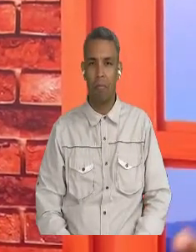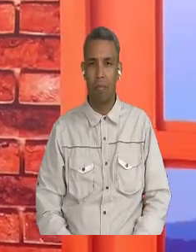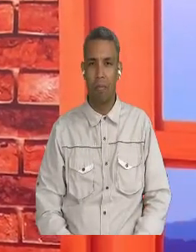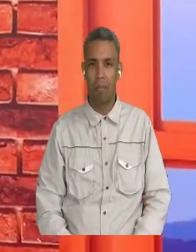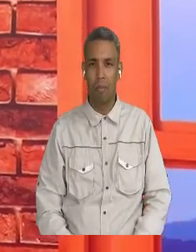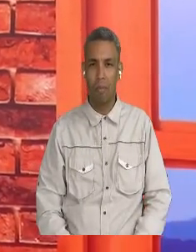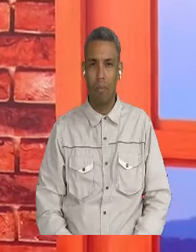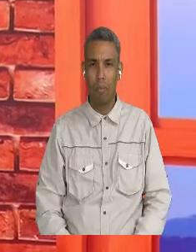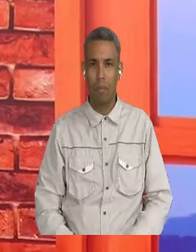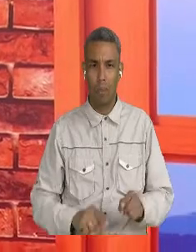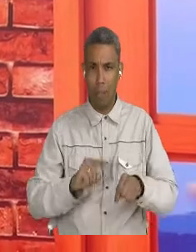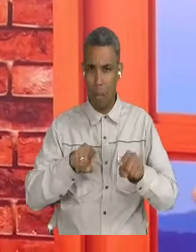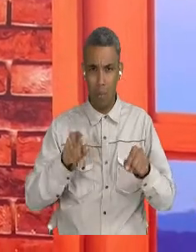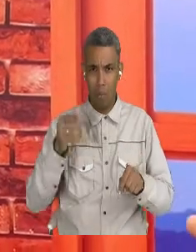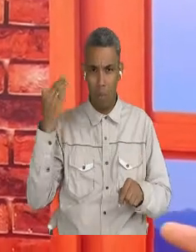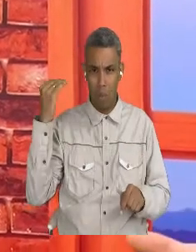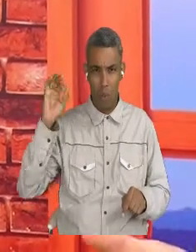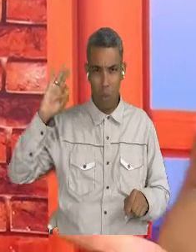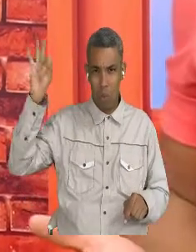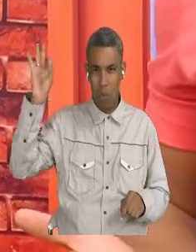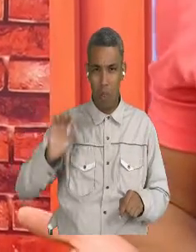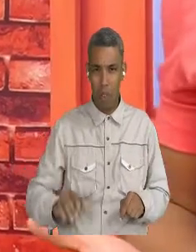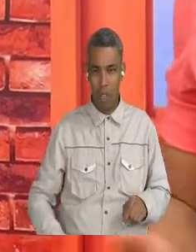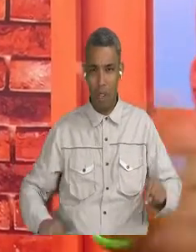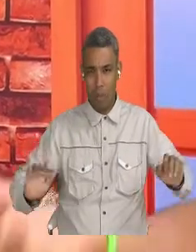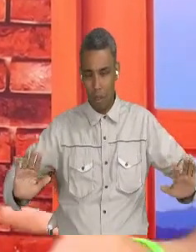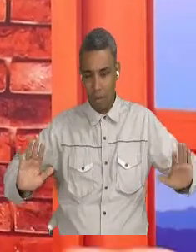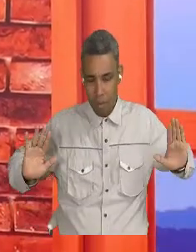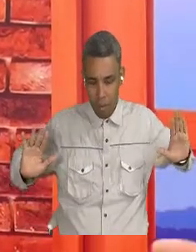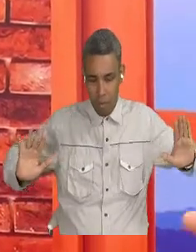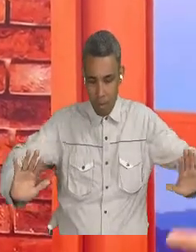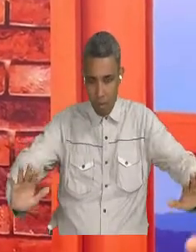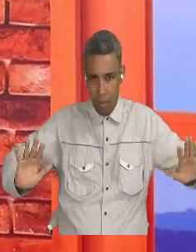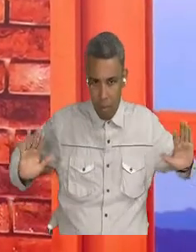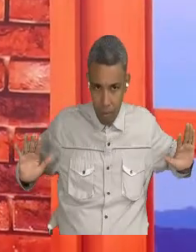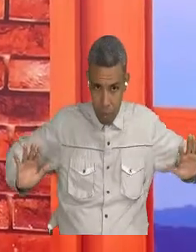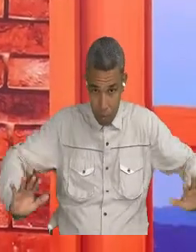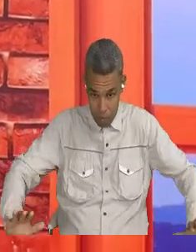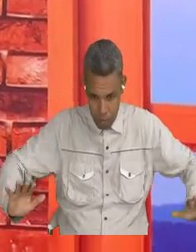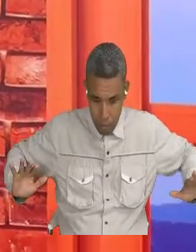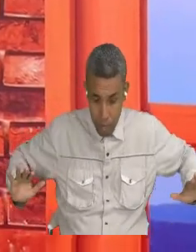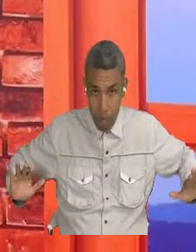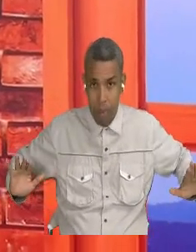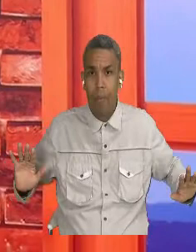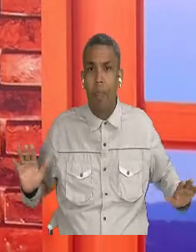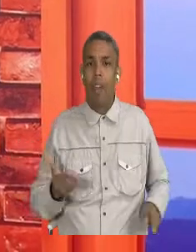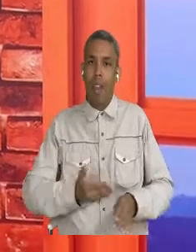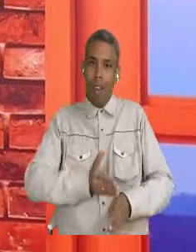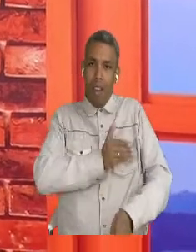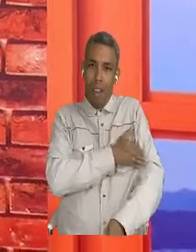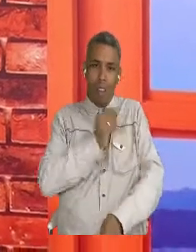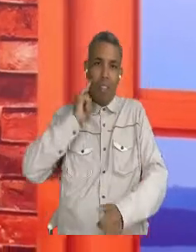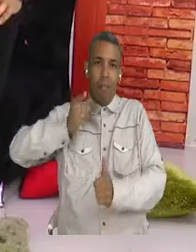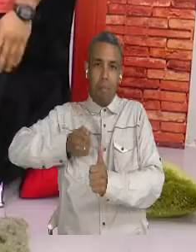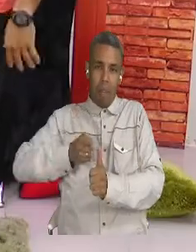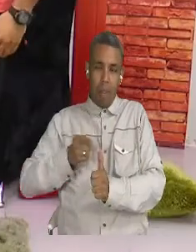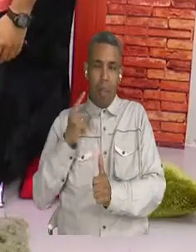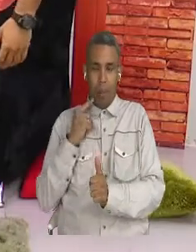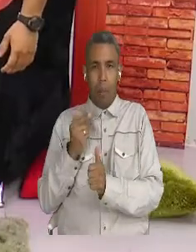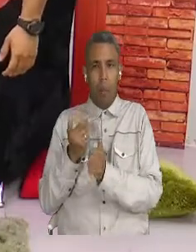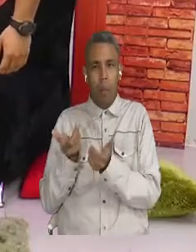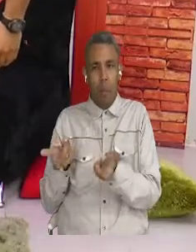hecho flexiones de brazo, pues lo guiamos a que arranque primero con ciertos pasos. Entonces, primer paso, que